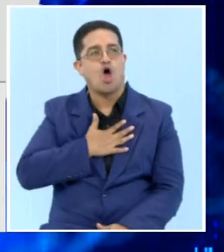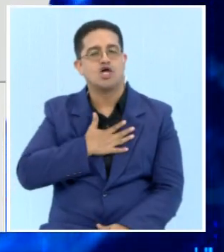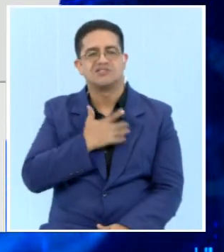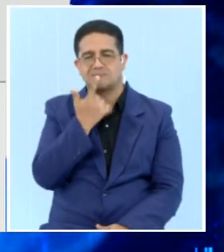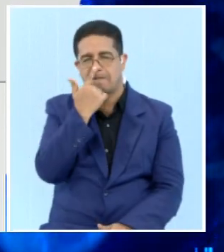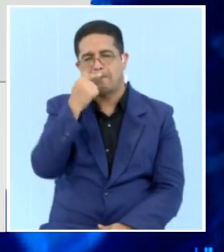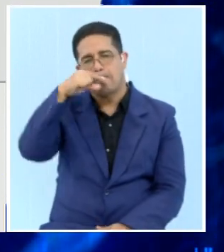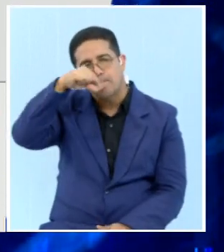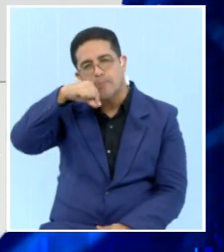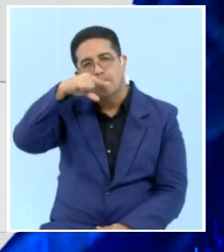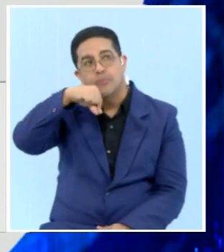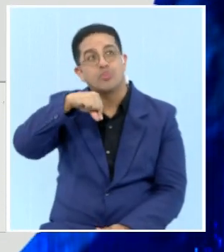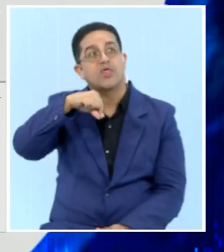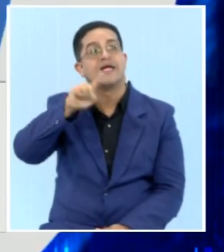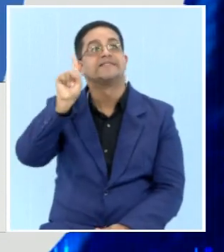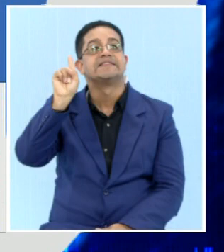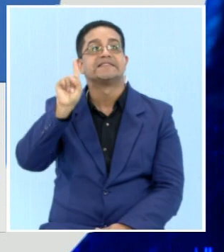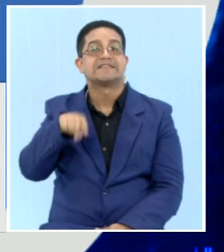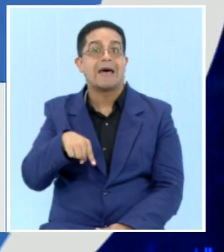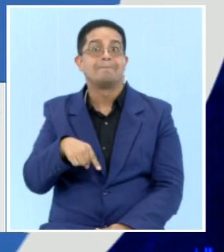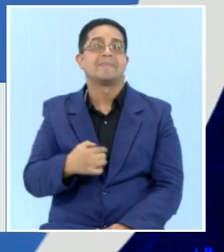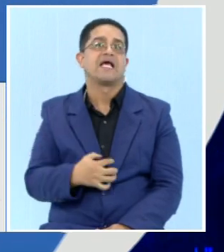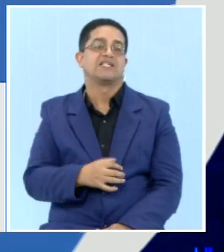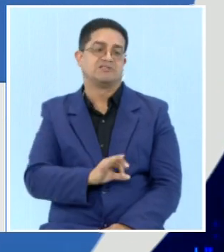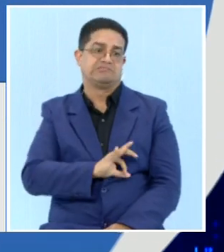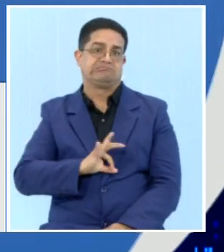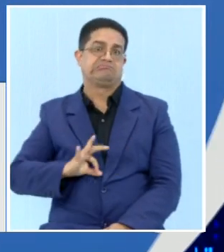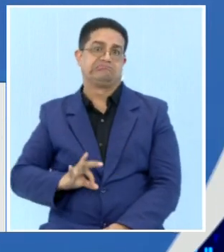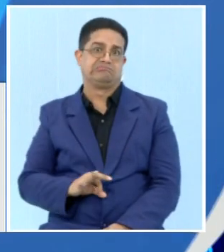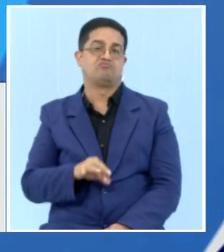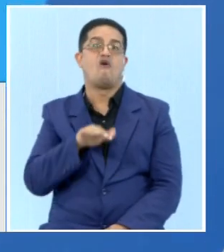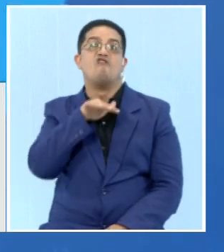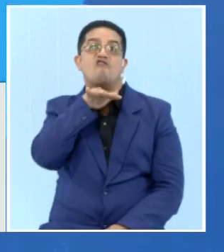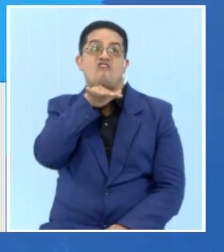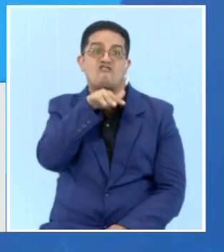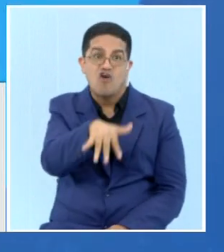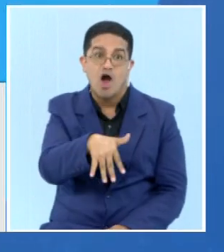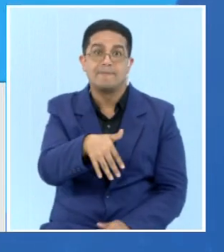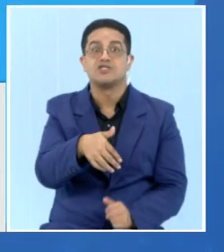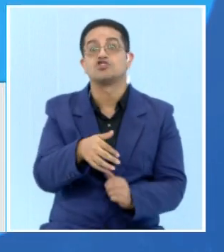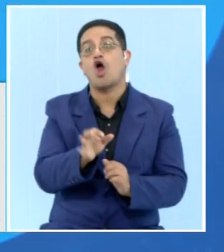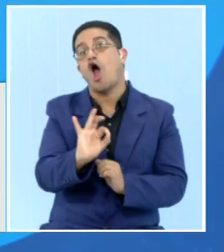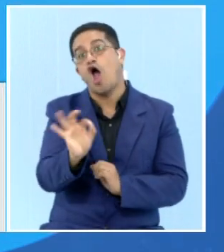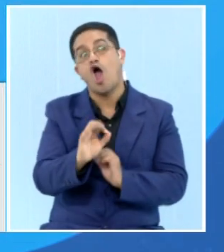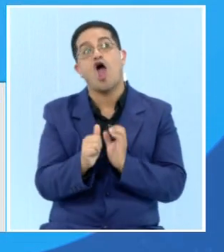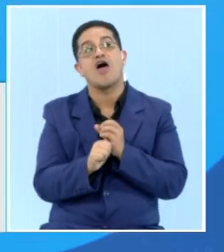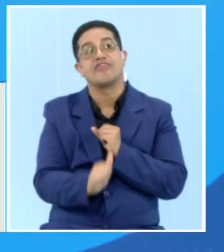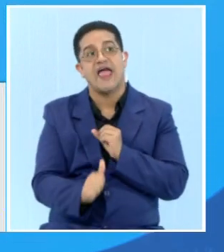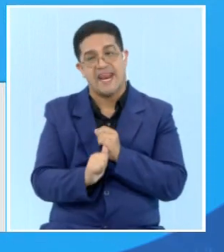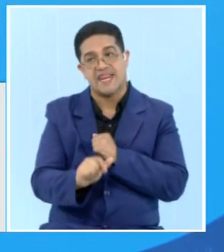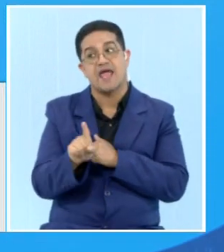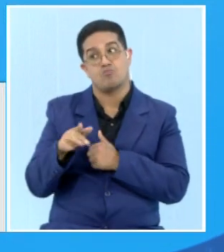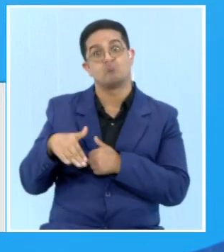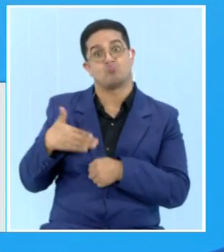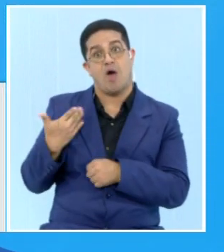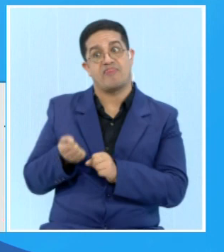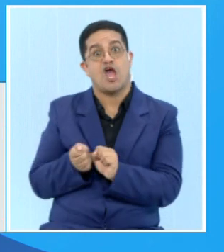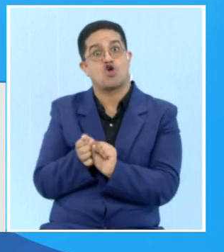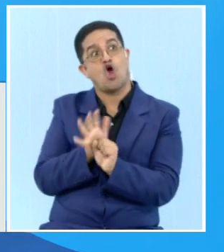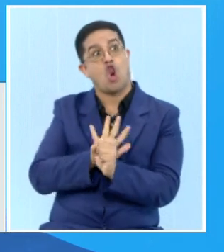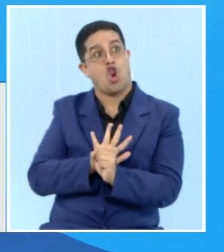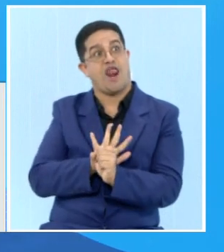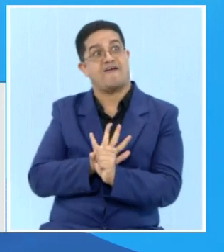pero también pueden predominar síntomas gastrointestinales como vómitos y diarrea, y puede ser la COVID-19 sin